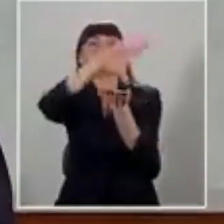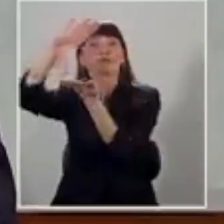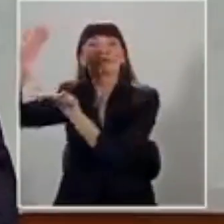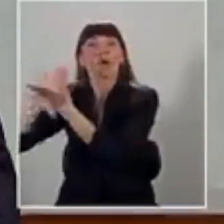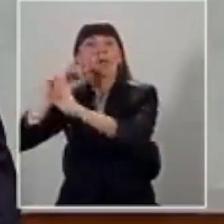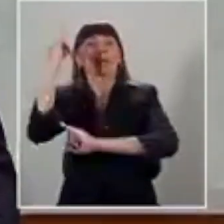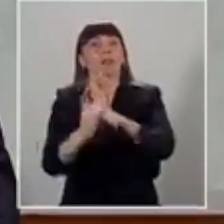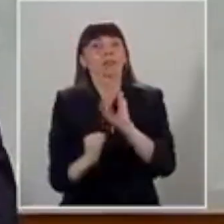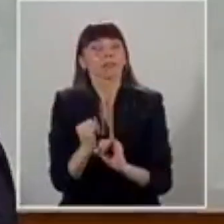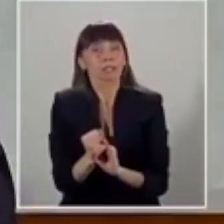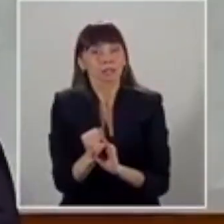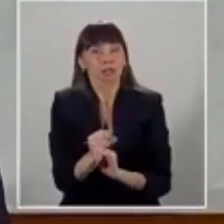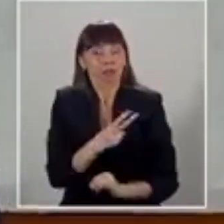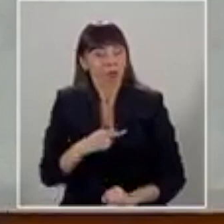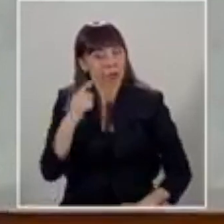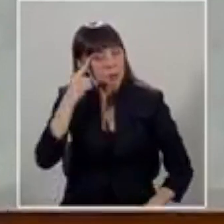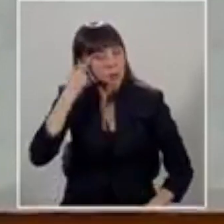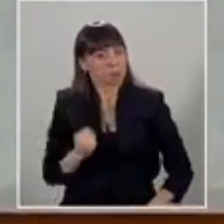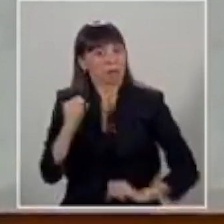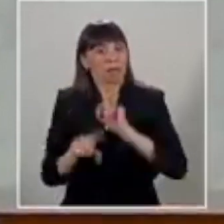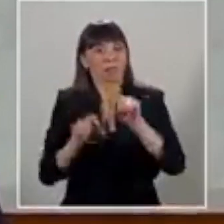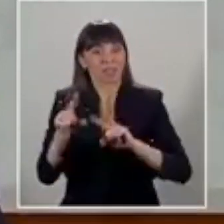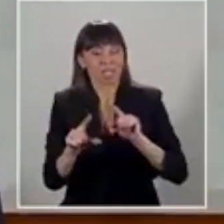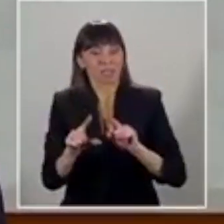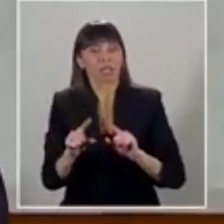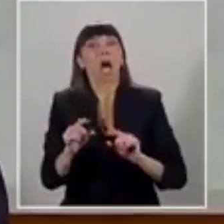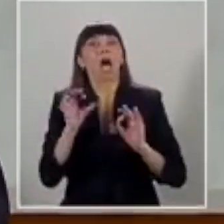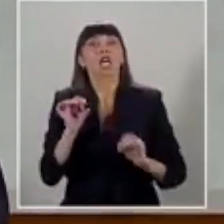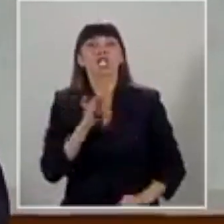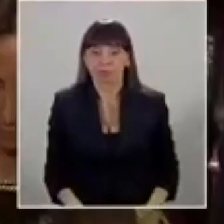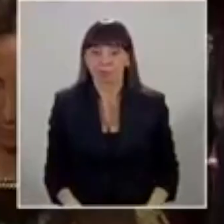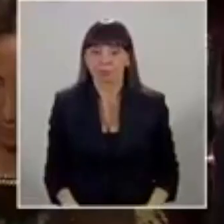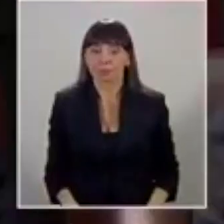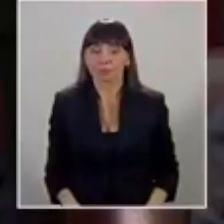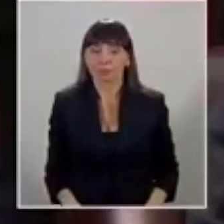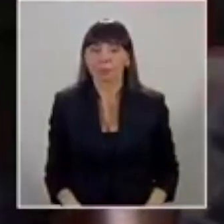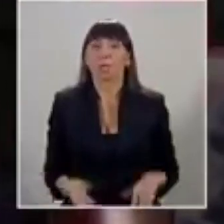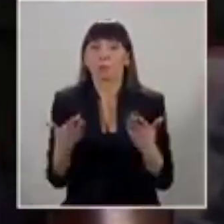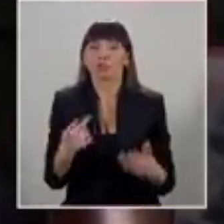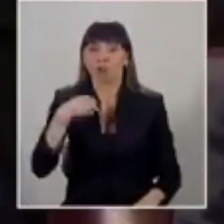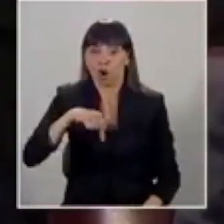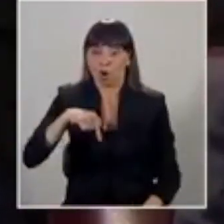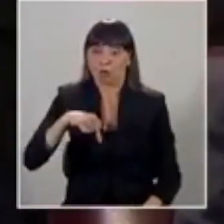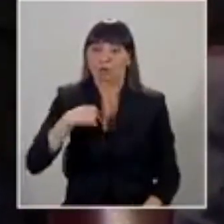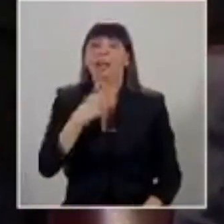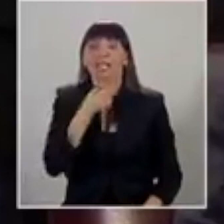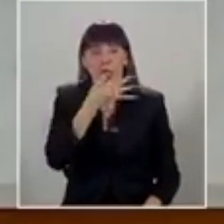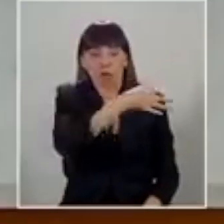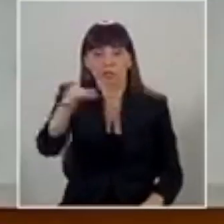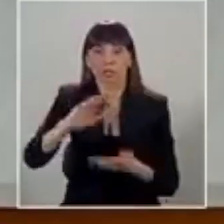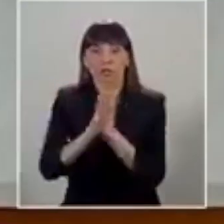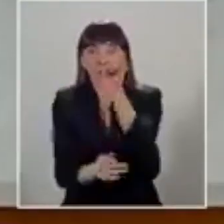nos hemos empeñado en la firme defensa de los legítimos derechos de Chile. Por eso quiero hoy anunciar